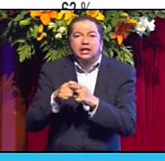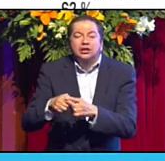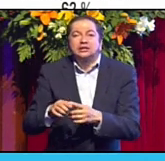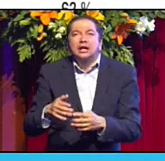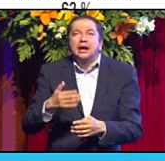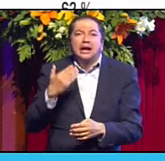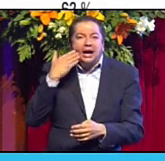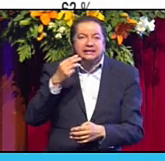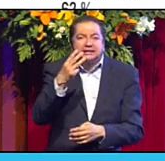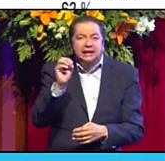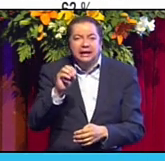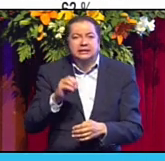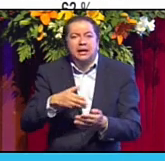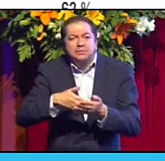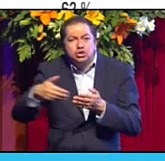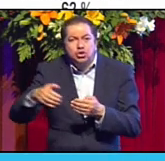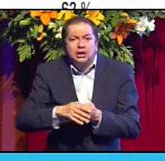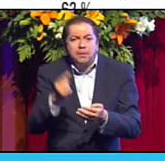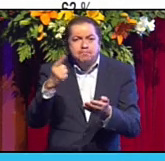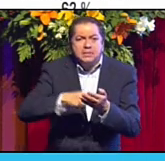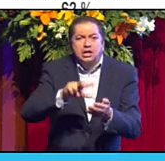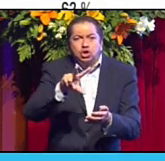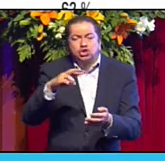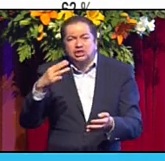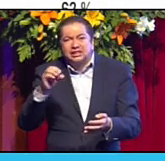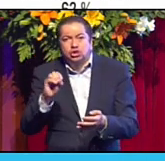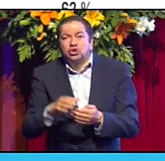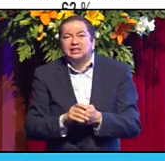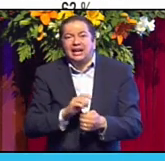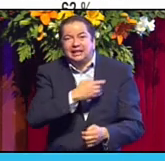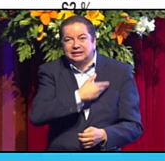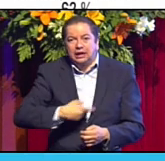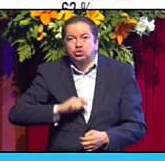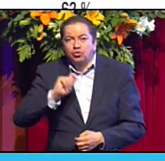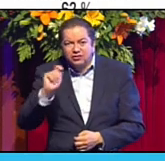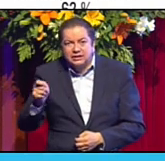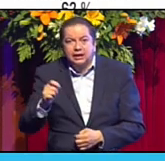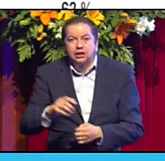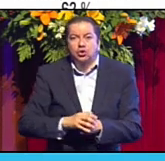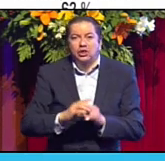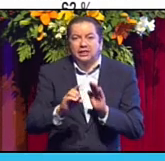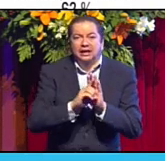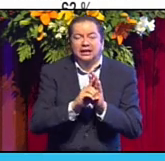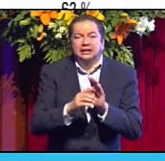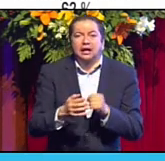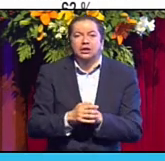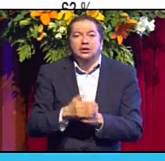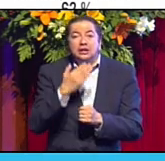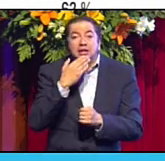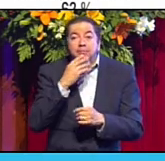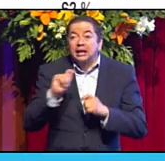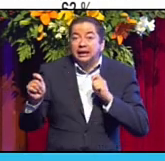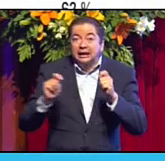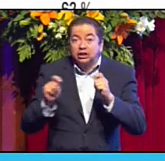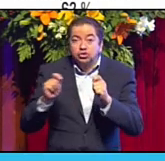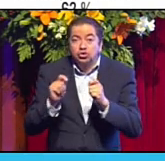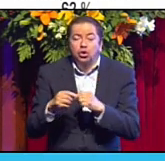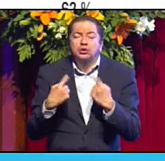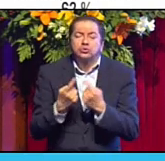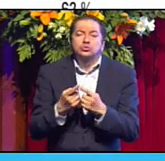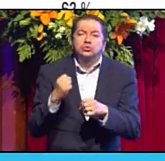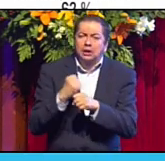hablando de casi 30 millones, de 1.830 subsidios decretados. También gestiones que hacemos ante Mideso.